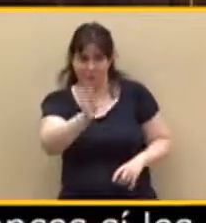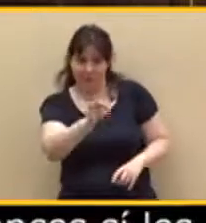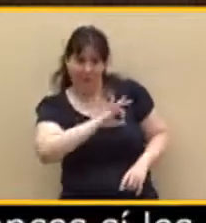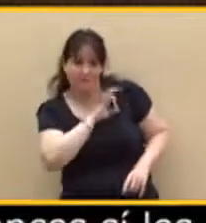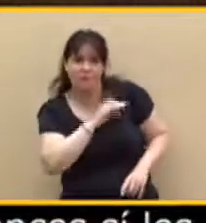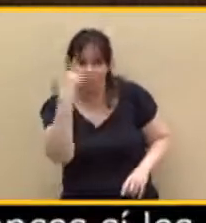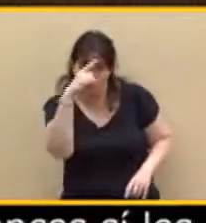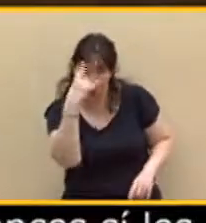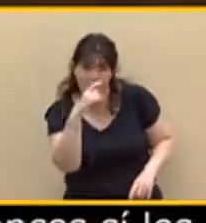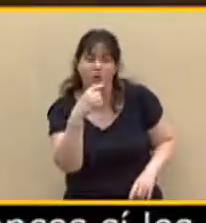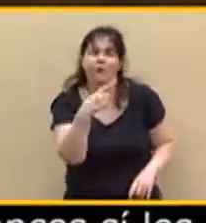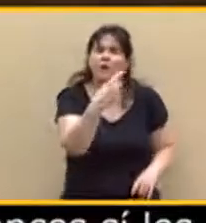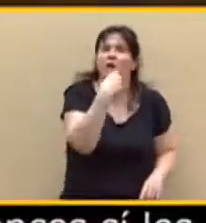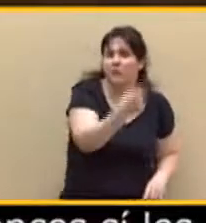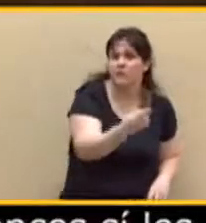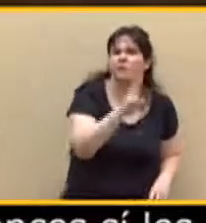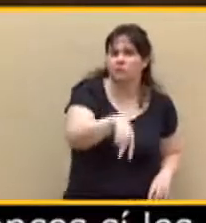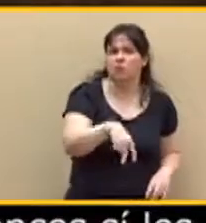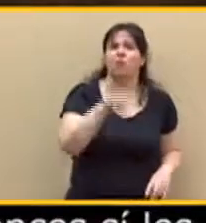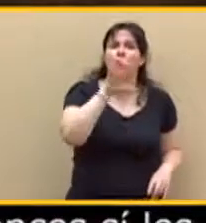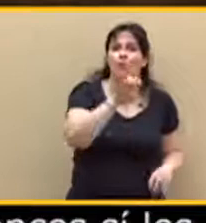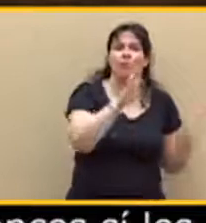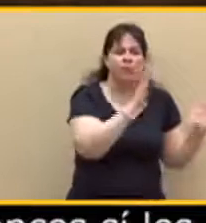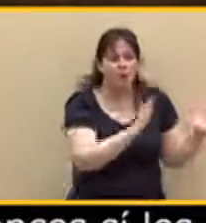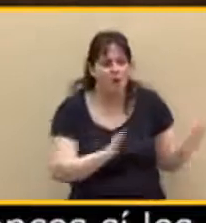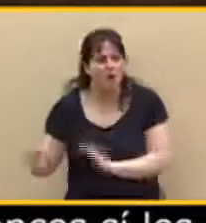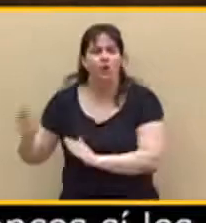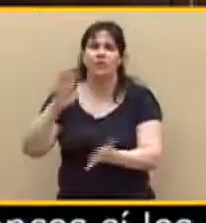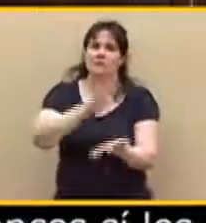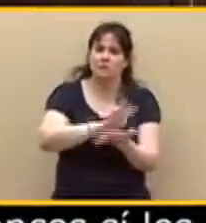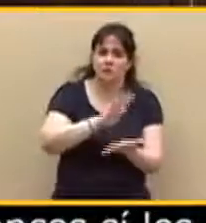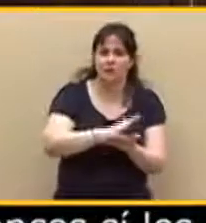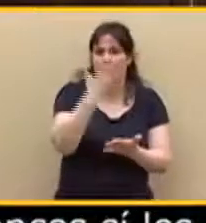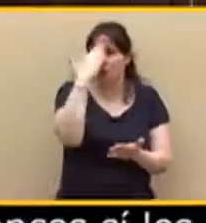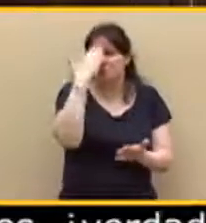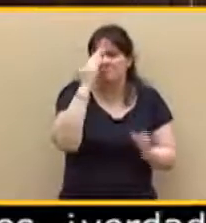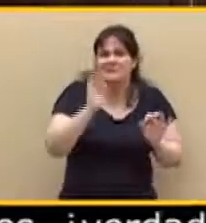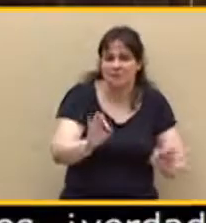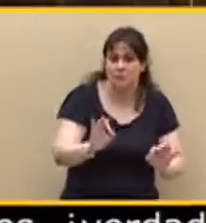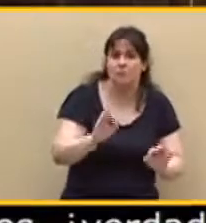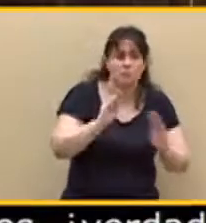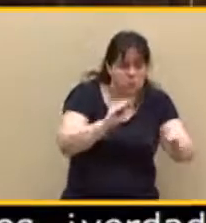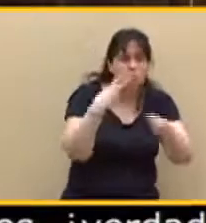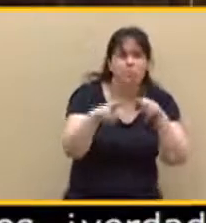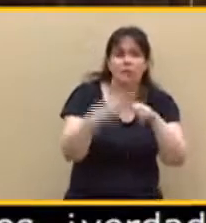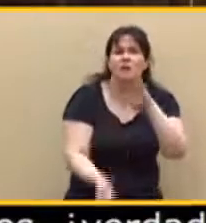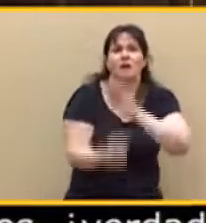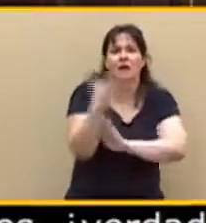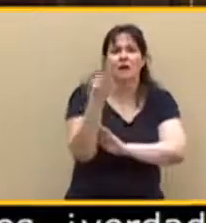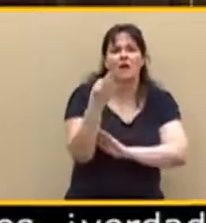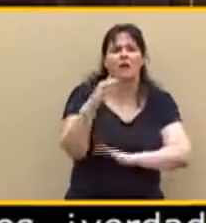Dicen ustedes que son el partido del orden y de lo sereno y lo sensato, pero todas sus políticas han generado desorden y